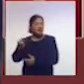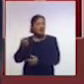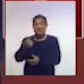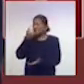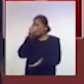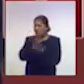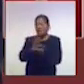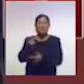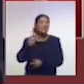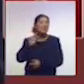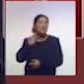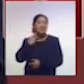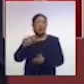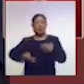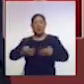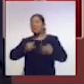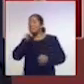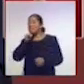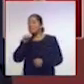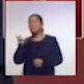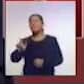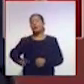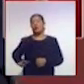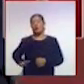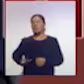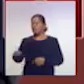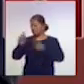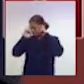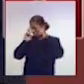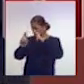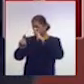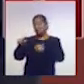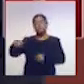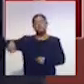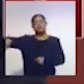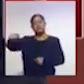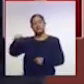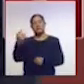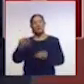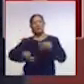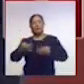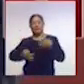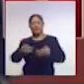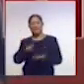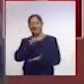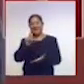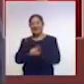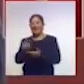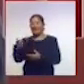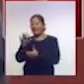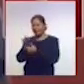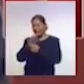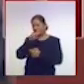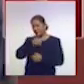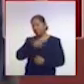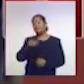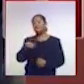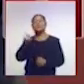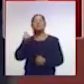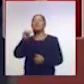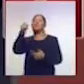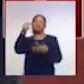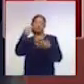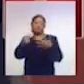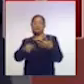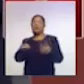no jurídico. Sin embargo, su gobierno será respetuoso de lo que determine el Poder Judicial, tanto como otros casos, además de que